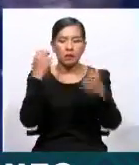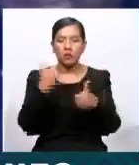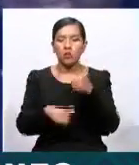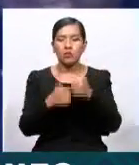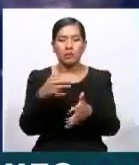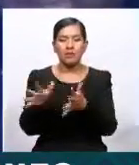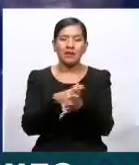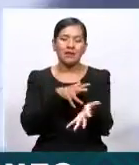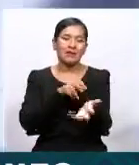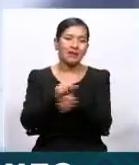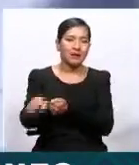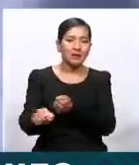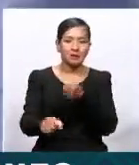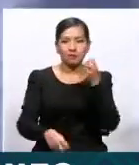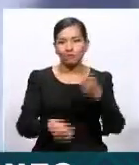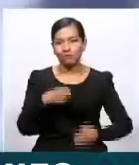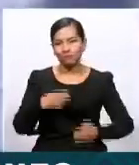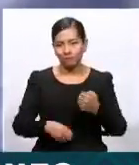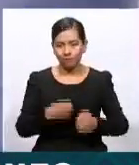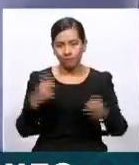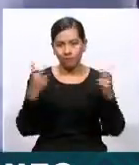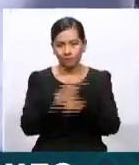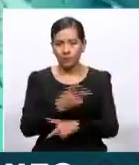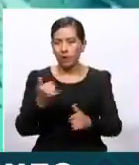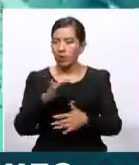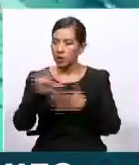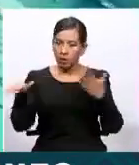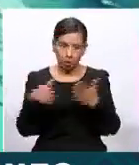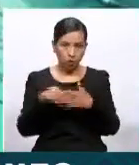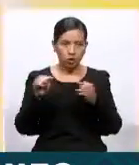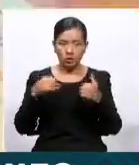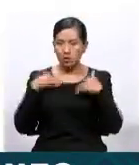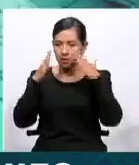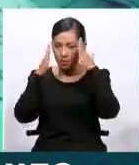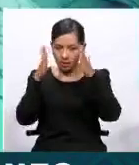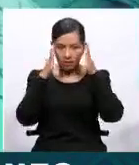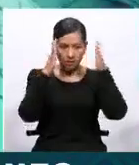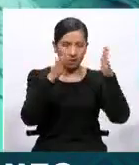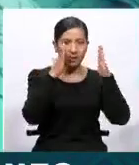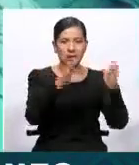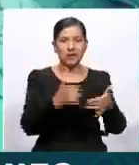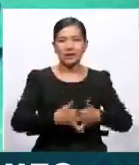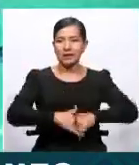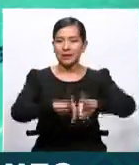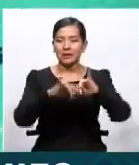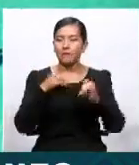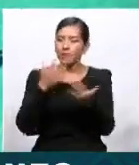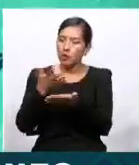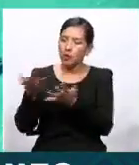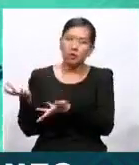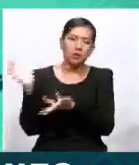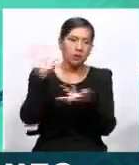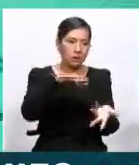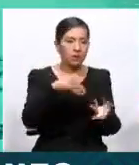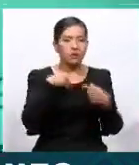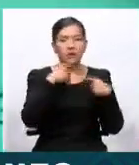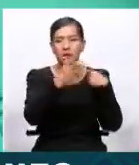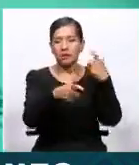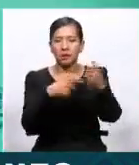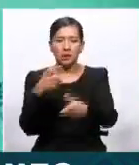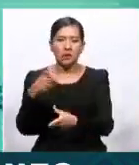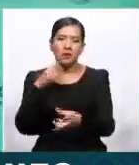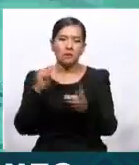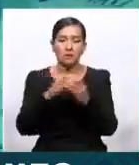departamento, y a todos ellos se los está atendiendo, de manera que permanentemente vamos a seguir con esta tarea, porque esta